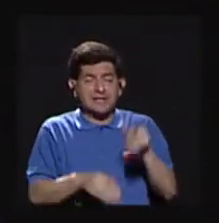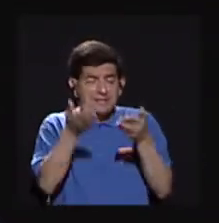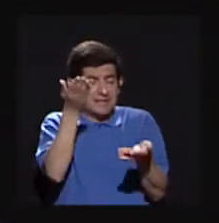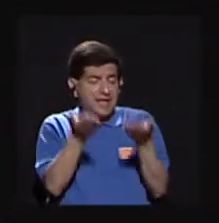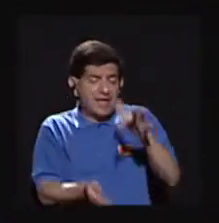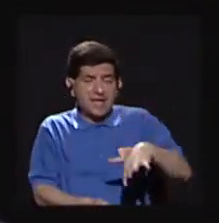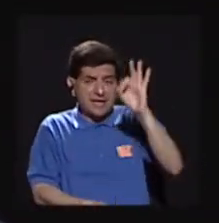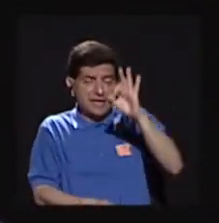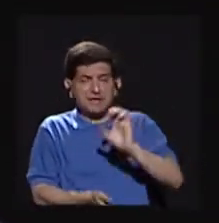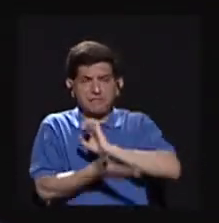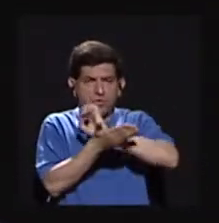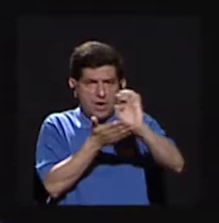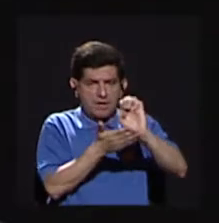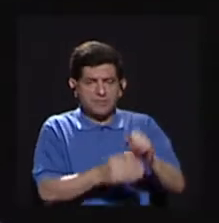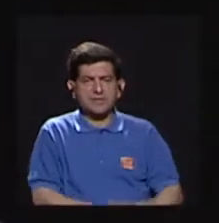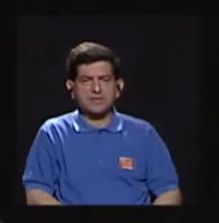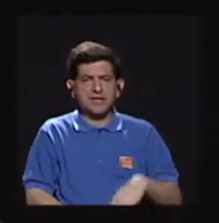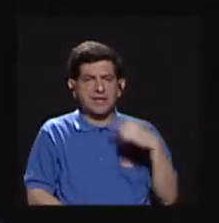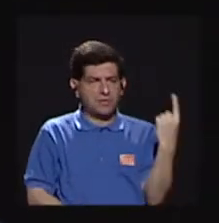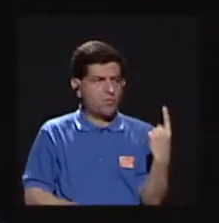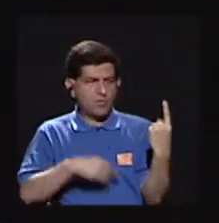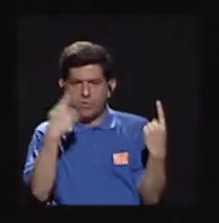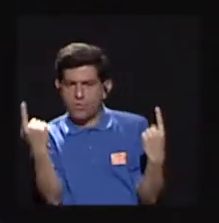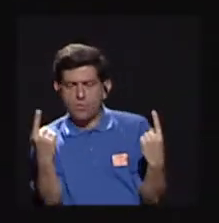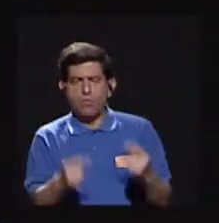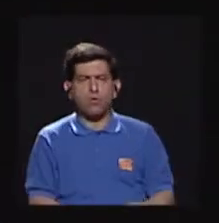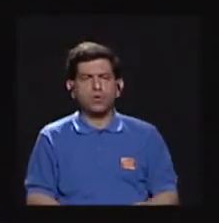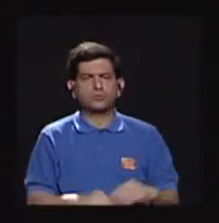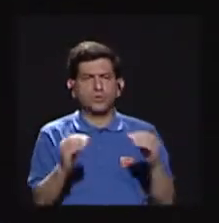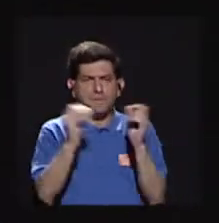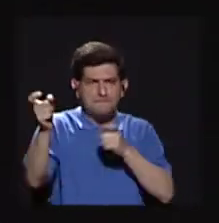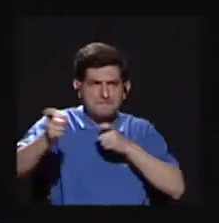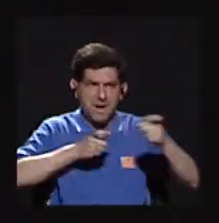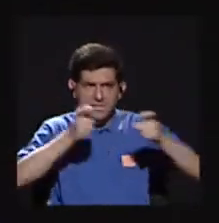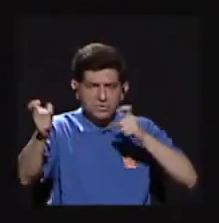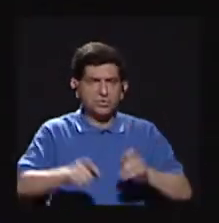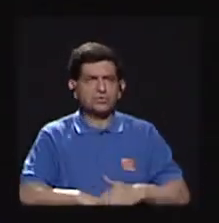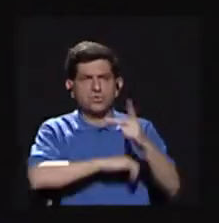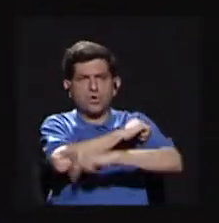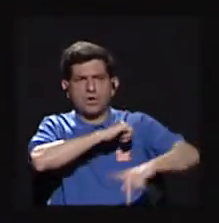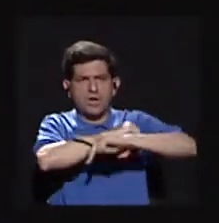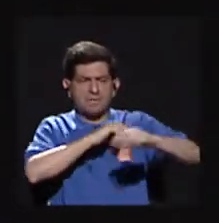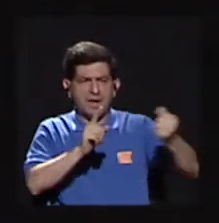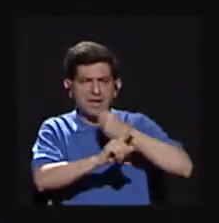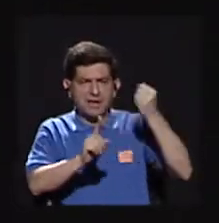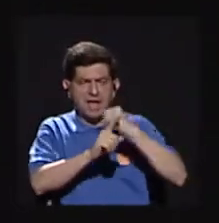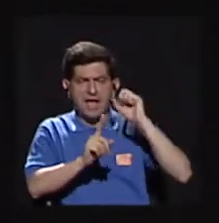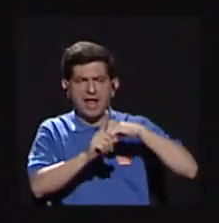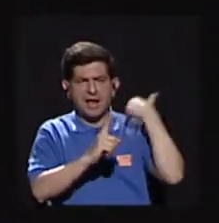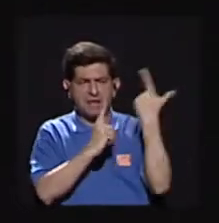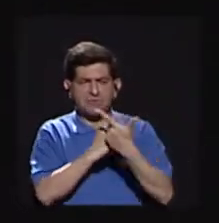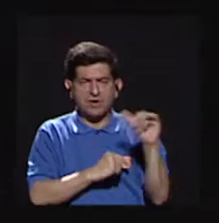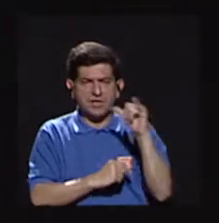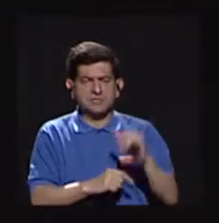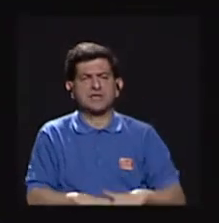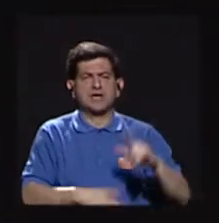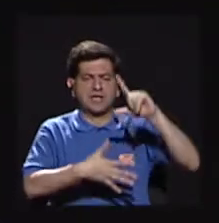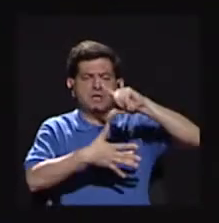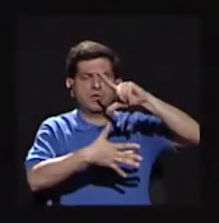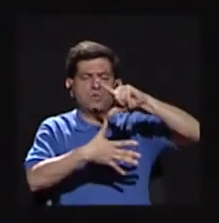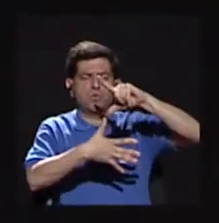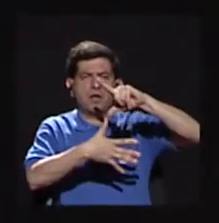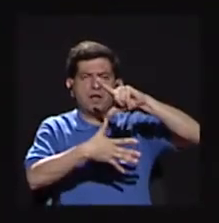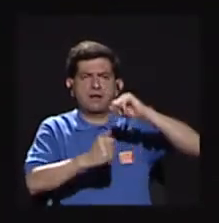que uno un extremo u otro predominen y lleven al país a la violencia social como en el resto de américa latina